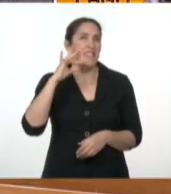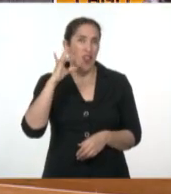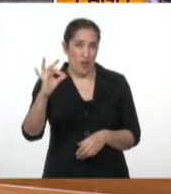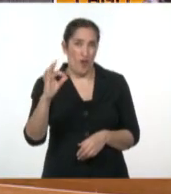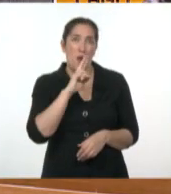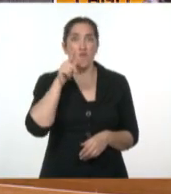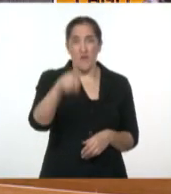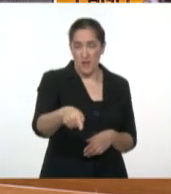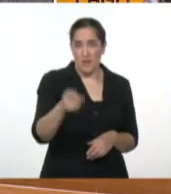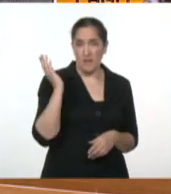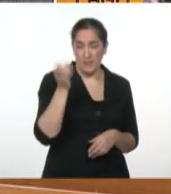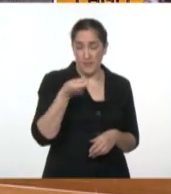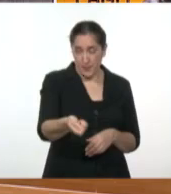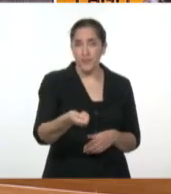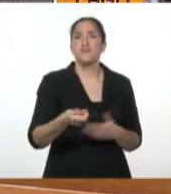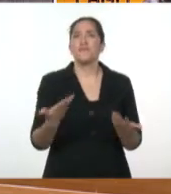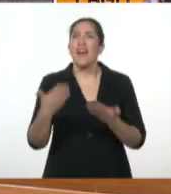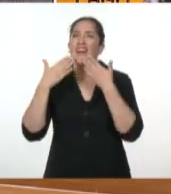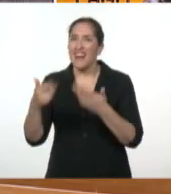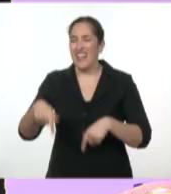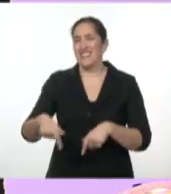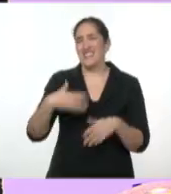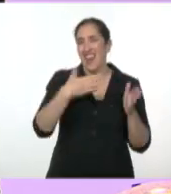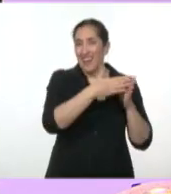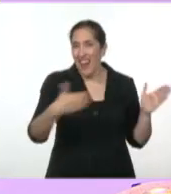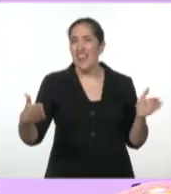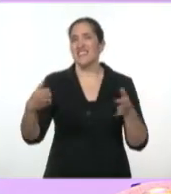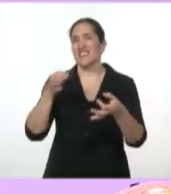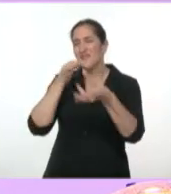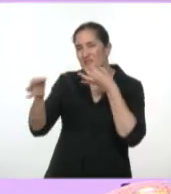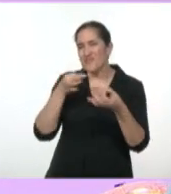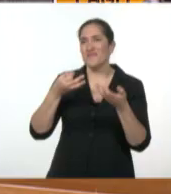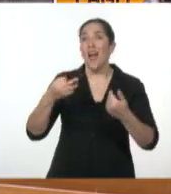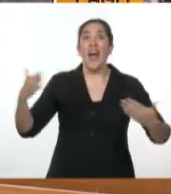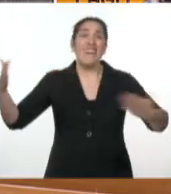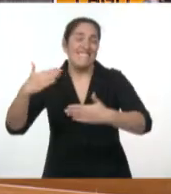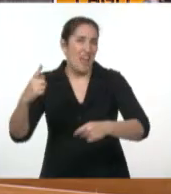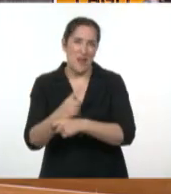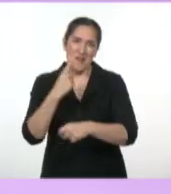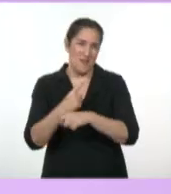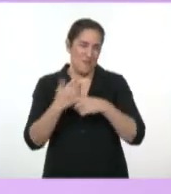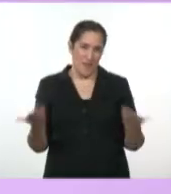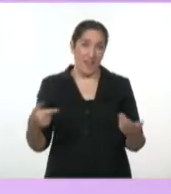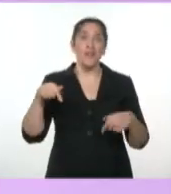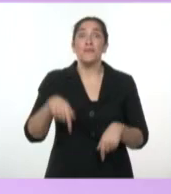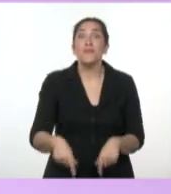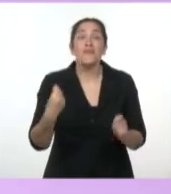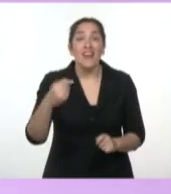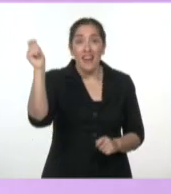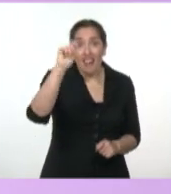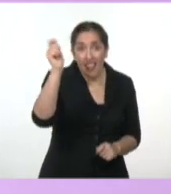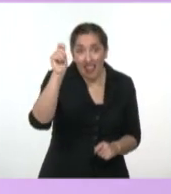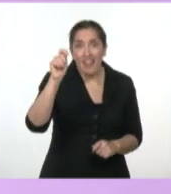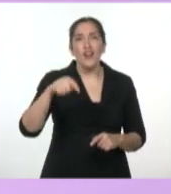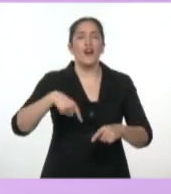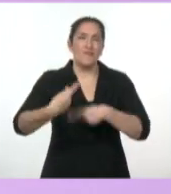por estar acá, por conversar, por dialogar. Muchas gracias. Gracias a vos. Bueno, nos daríamos un abrazo, pero no se puede. No se puede. Hacemos un recreo y enseguida